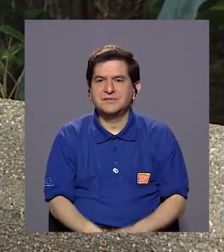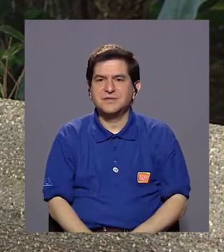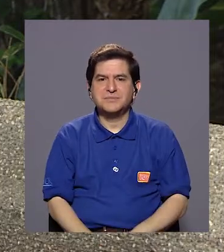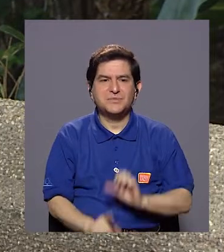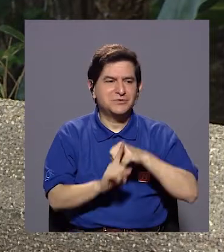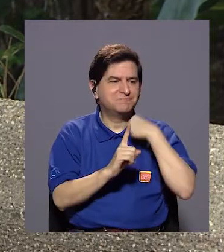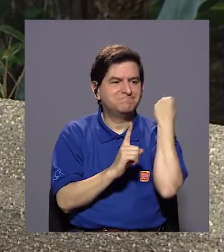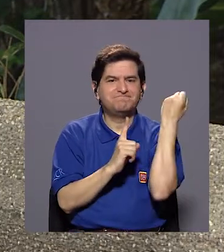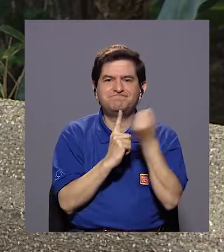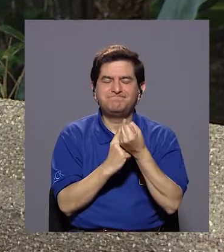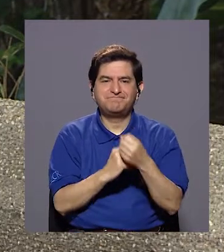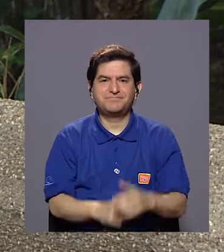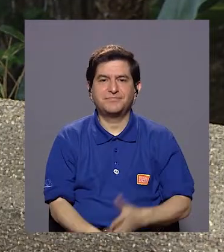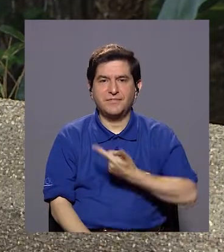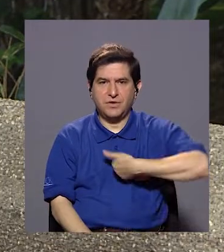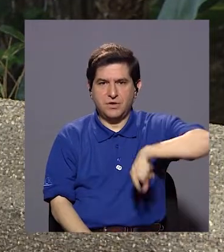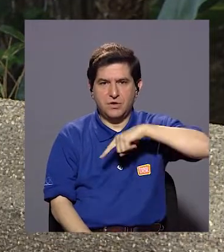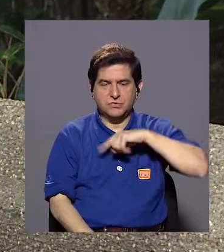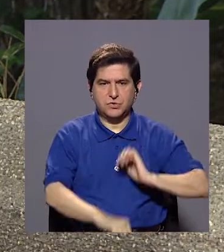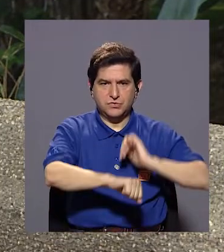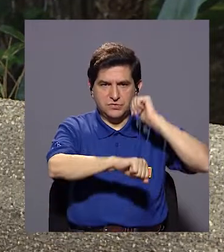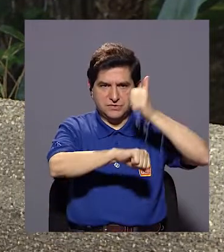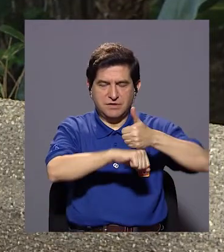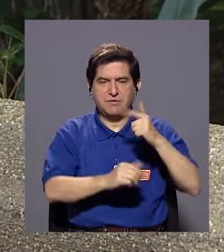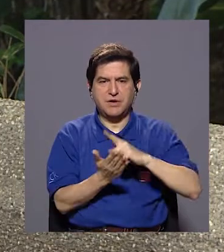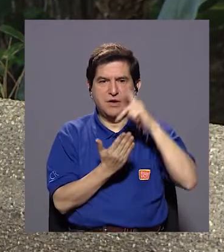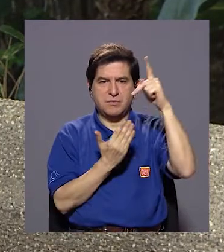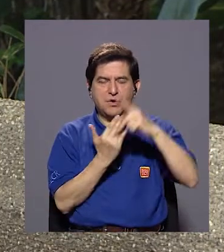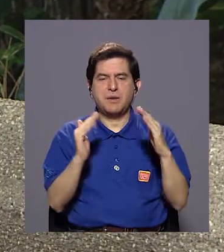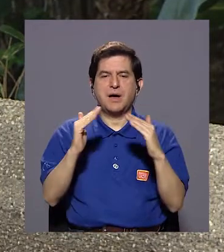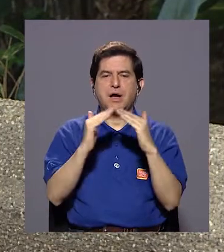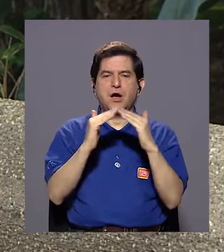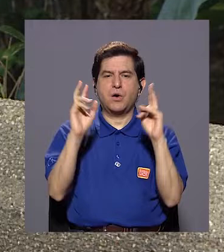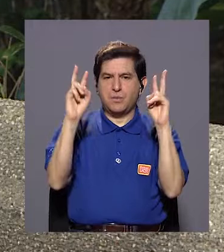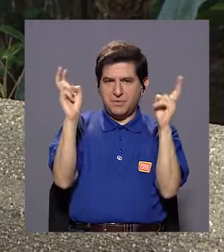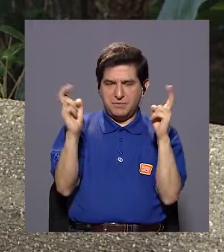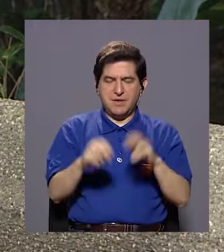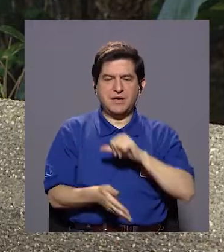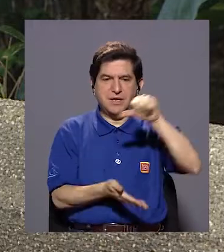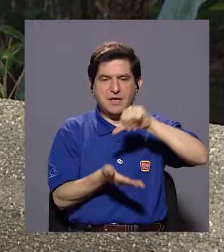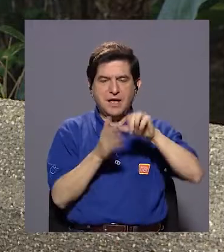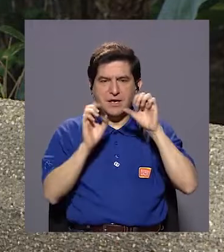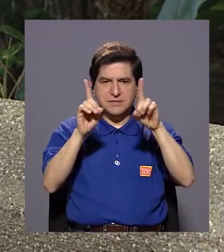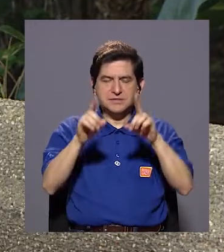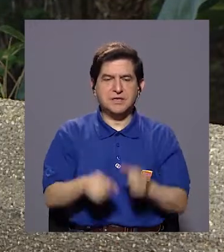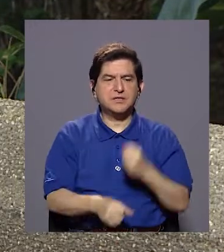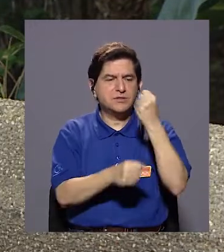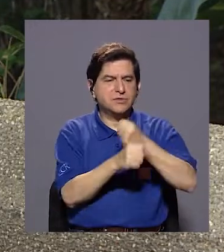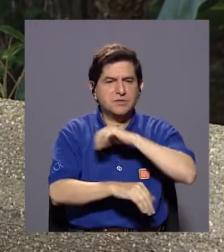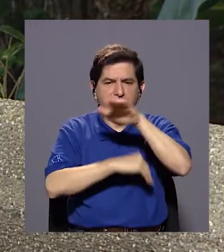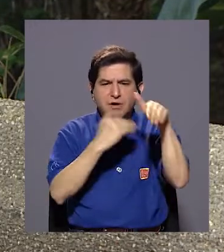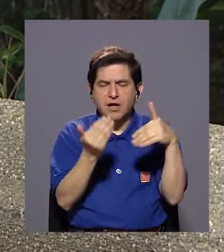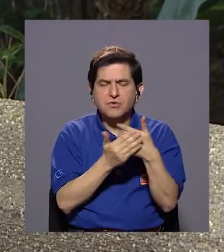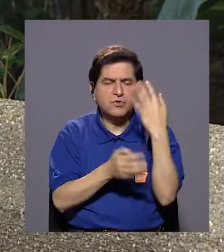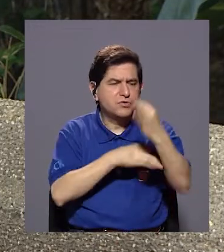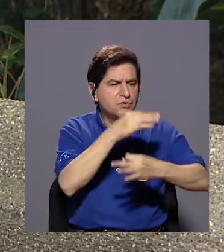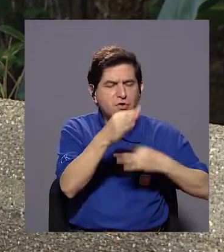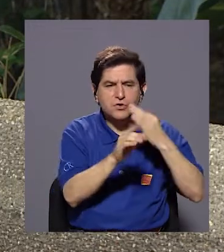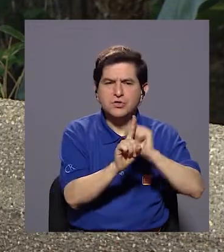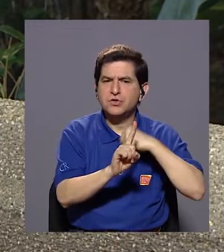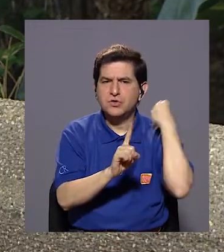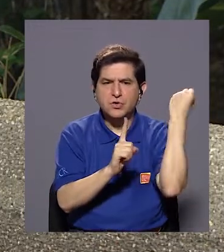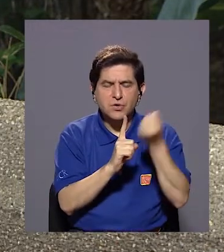de situaciones. Y por eso nosotros implementamos lo que es el programa Convivir en los centros educativos, donde trabajamos todo este tipo